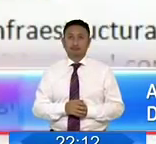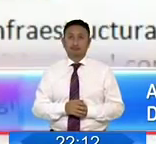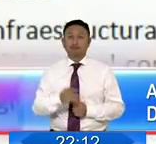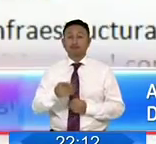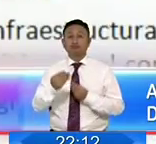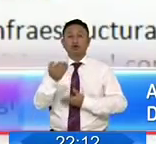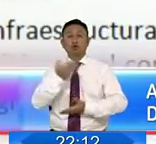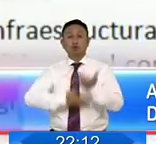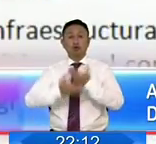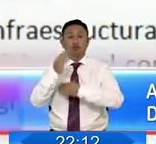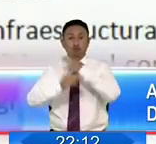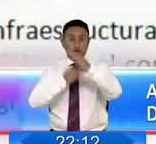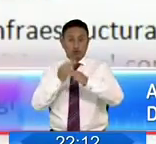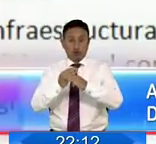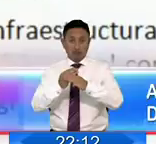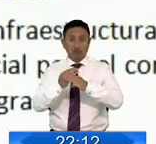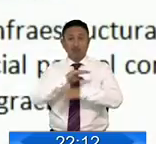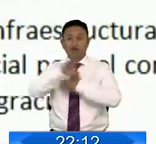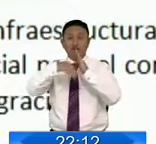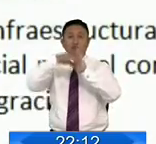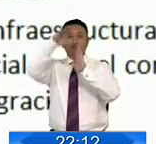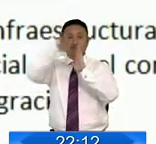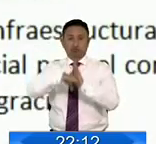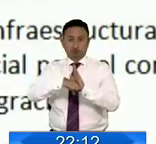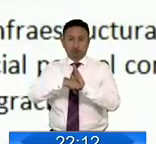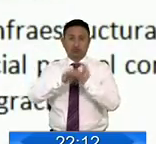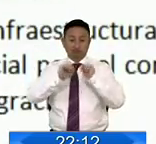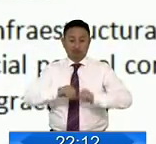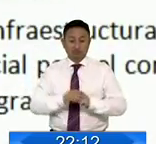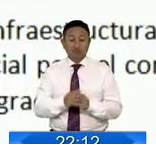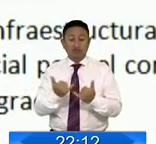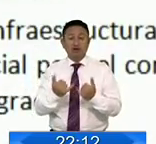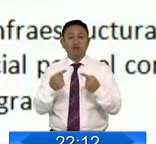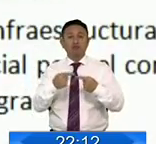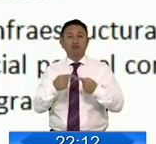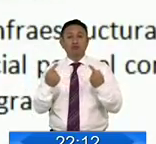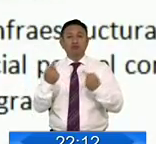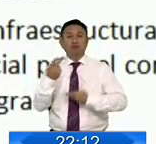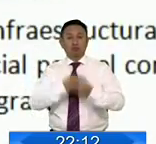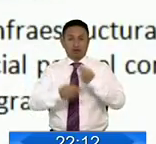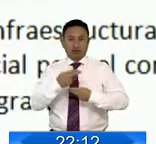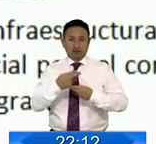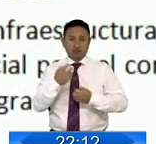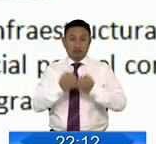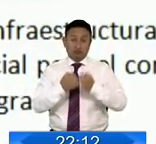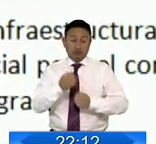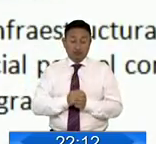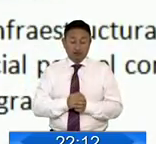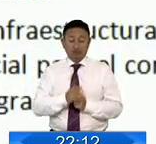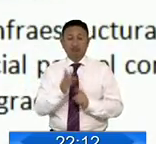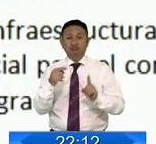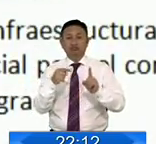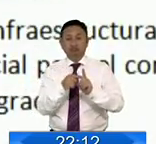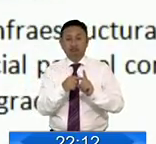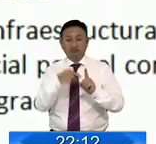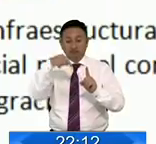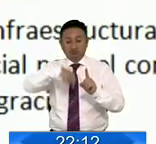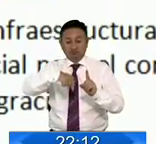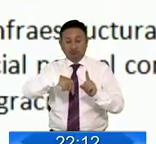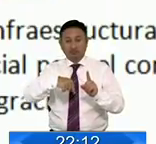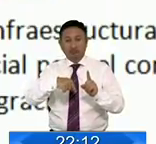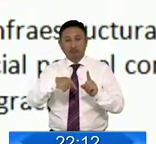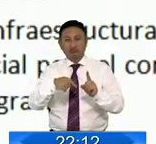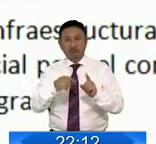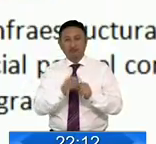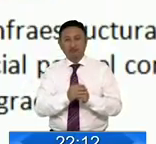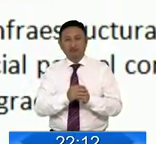comercio mundial y el regional y además se agravan las tensiones comerciales y esto agudiza este rezago estructural